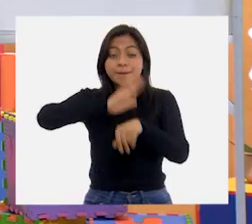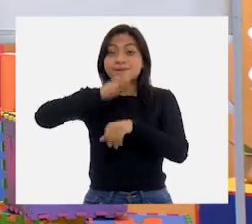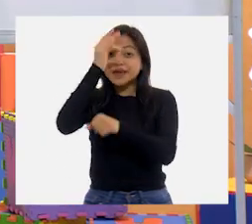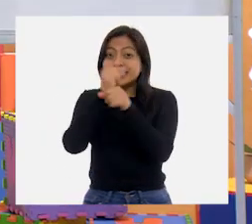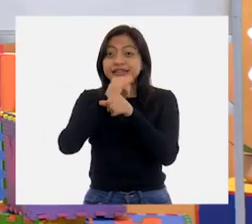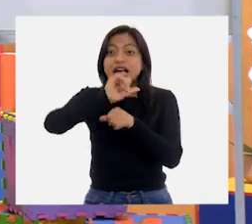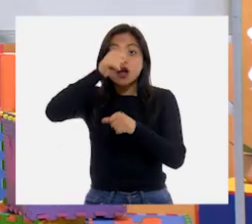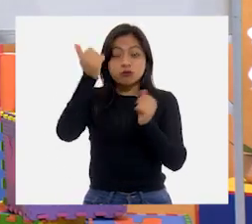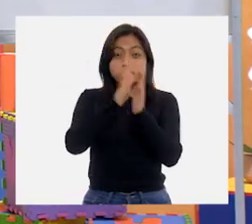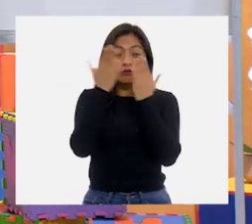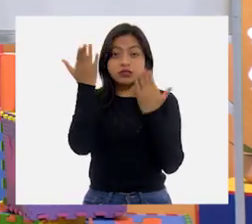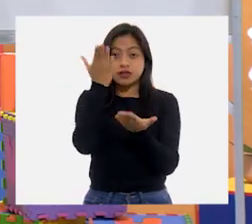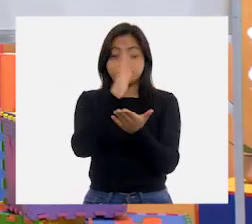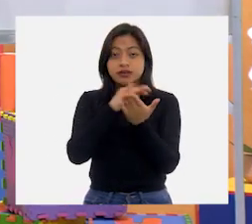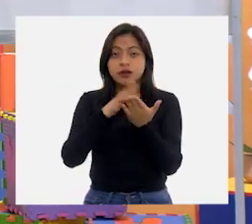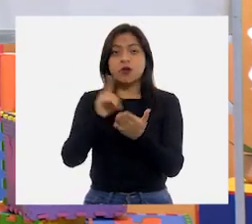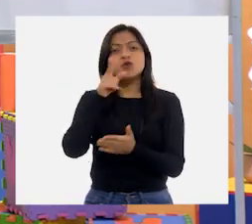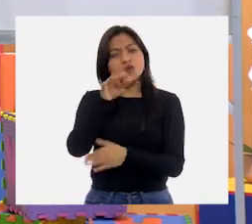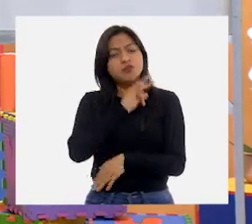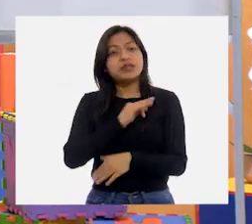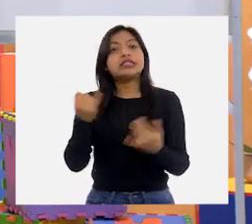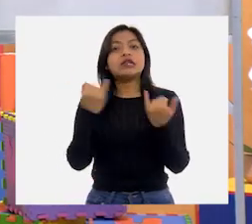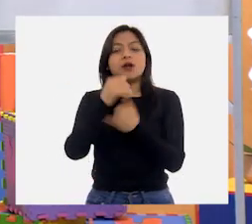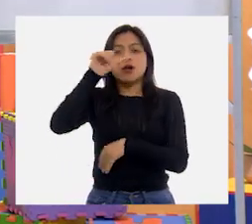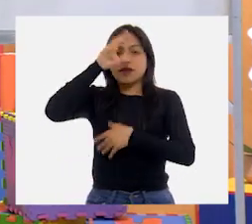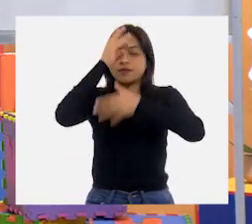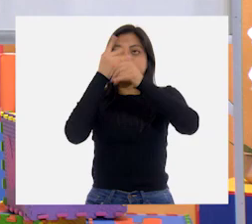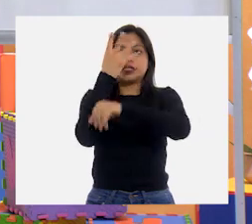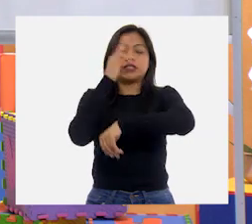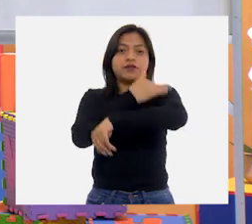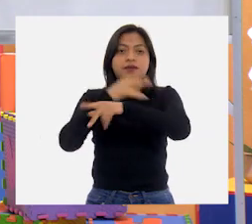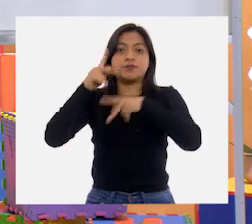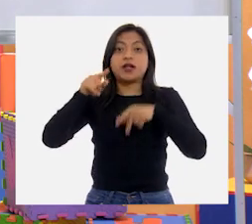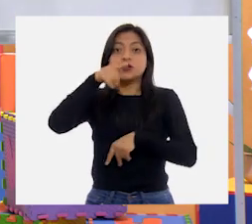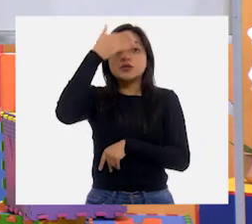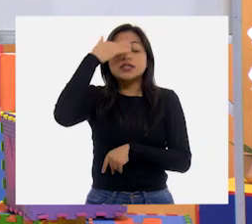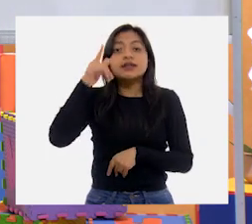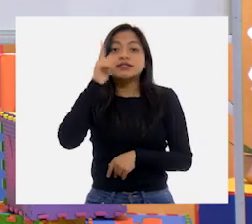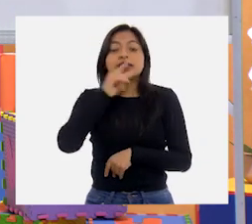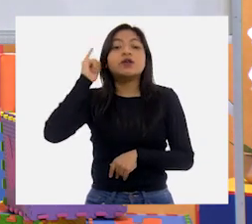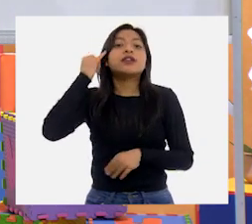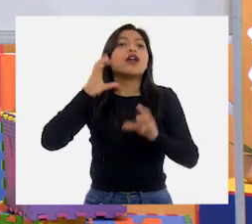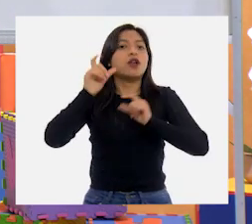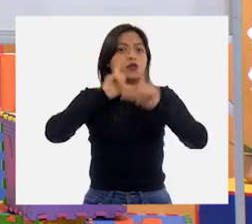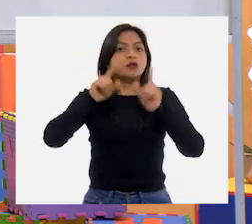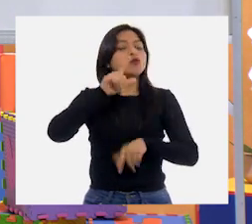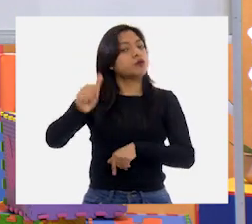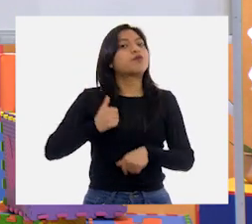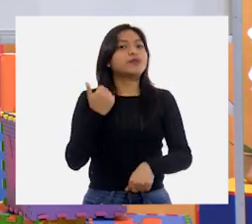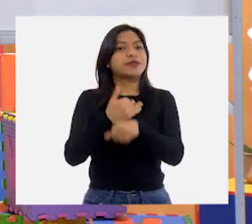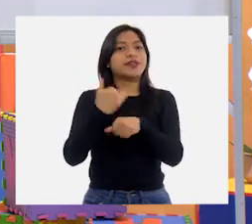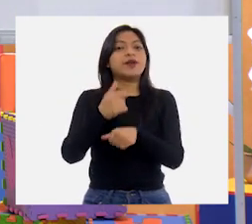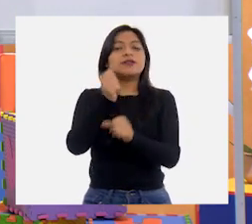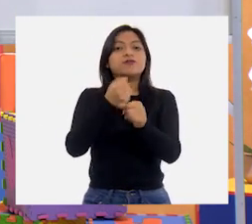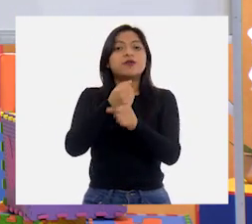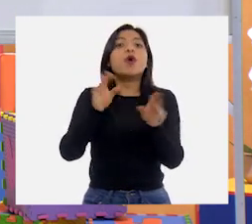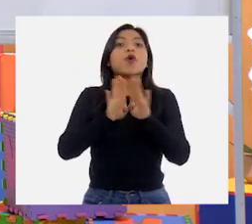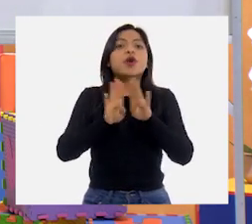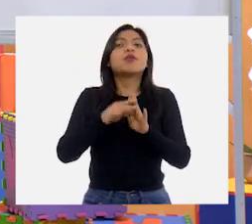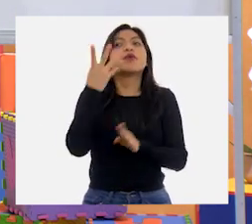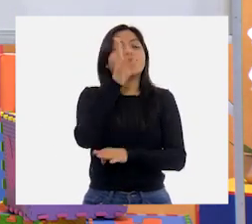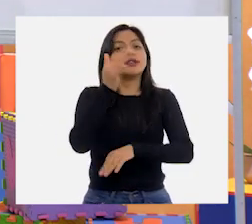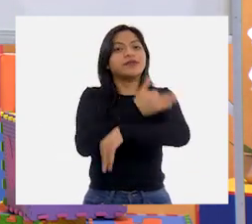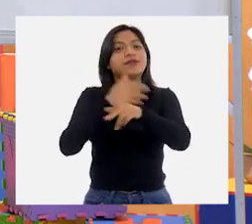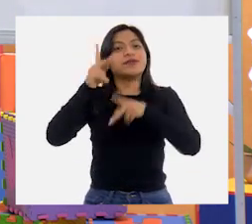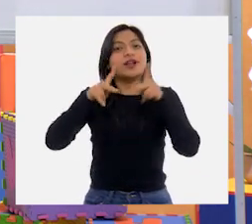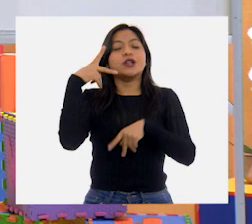consulta otros libros y comenta el tema de hoy con tu familia. Si tienes la fortuna de hablar una lengua indígena, aprovecha también este momento para practicarla y